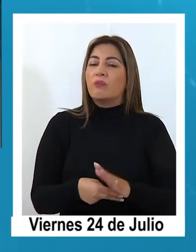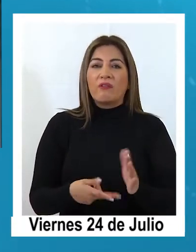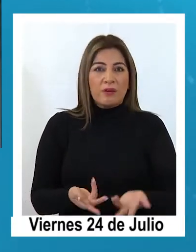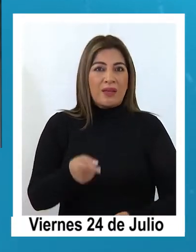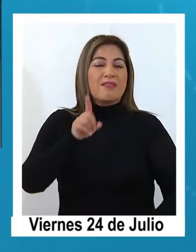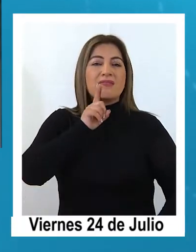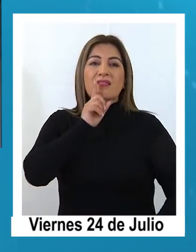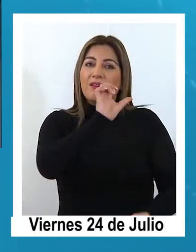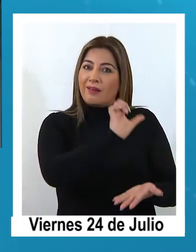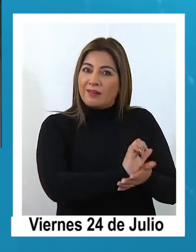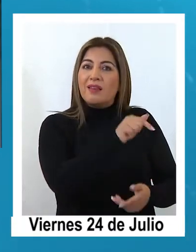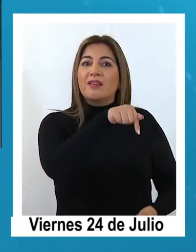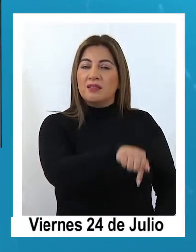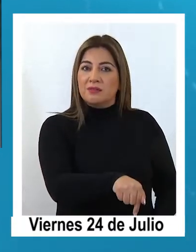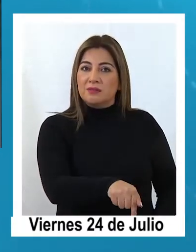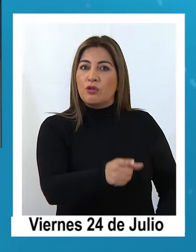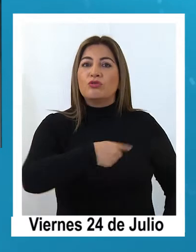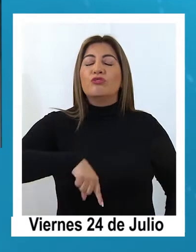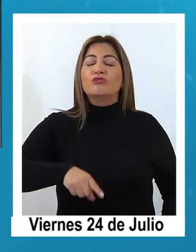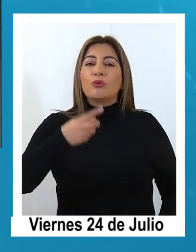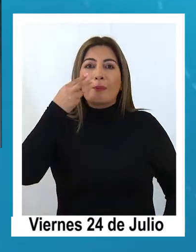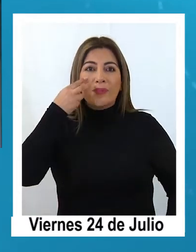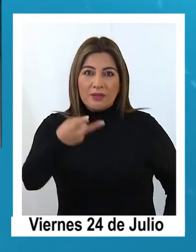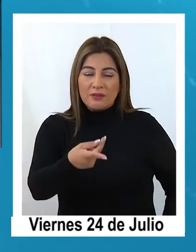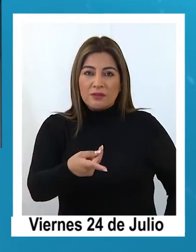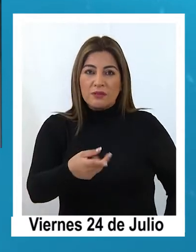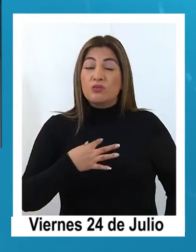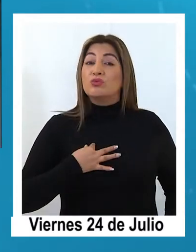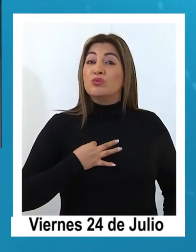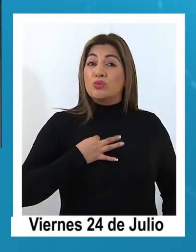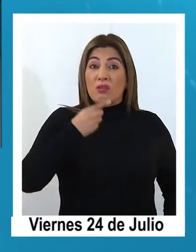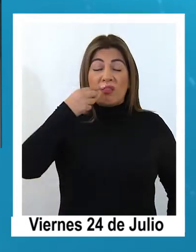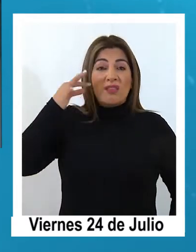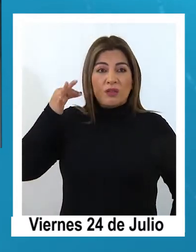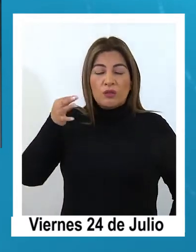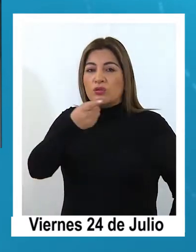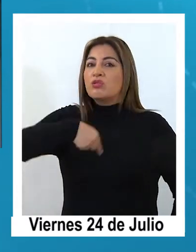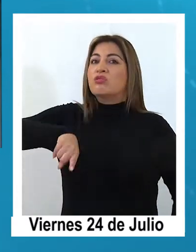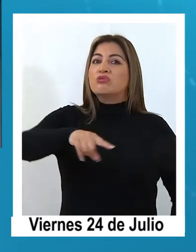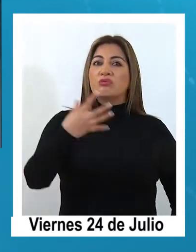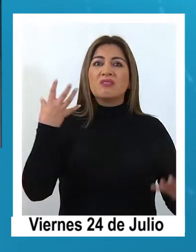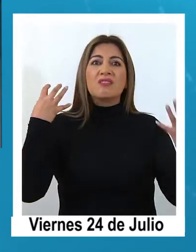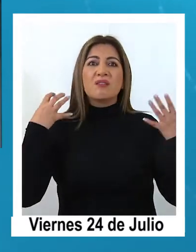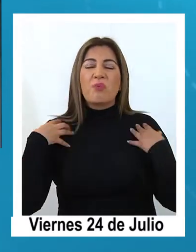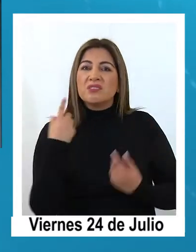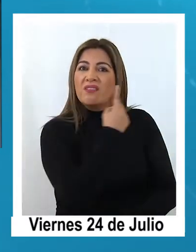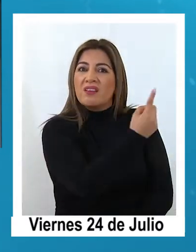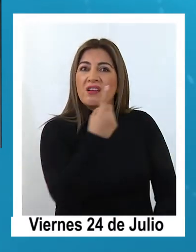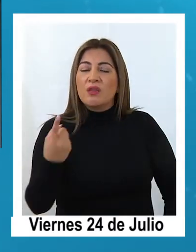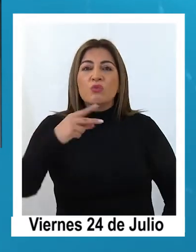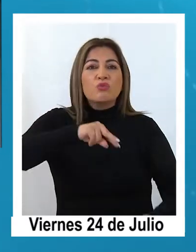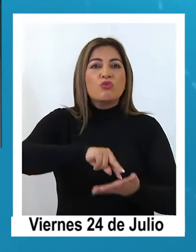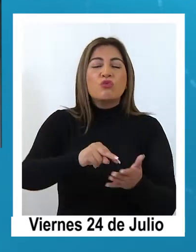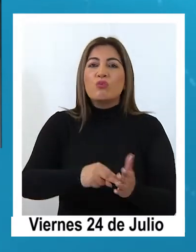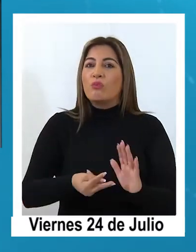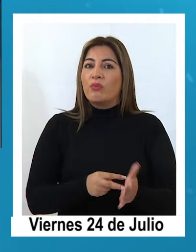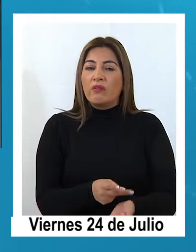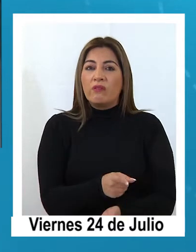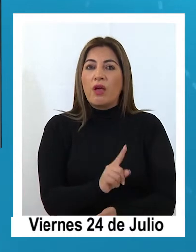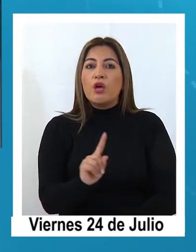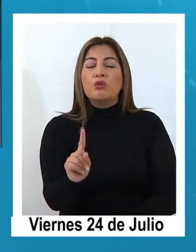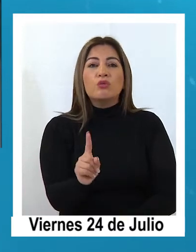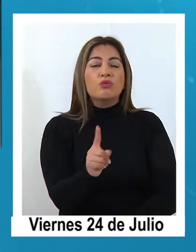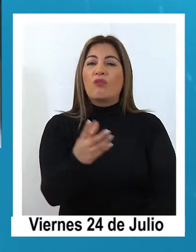y la carencia que tiene un Estado. Eso es lo que nos tenemos que fijar. Los ciudadanos nos estamos haciendo cargo de una crisis que el Estado